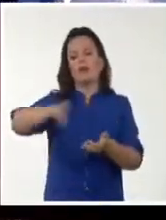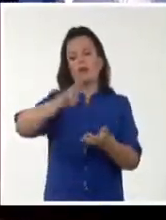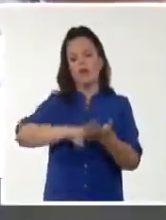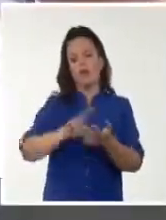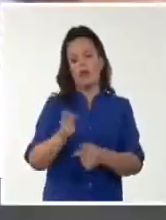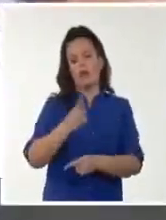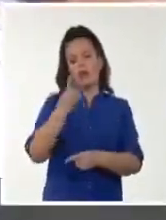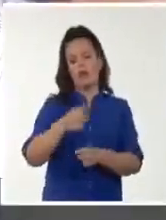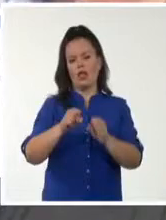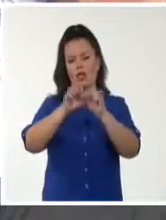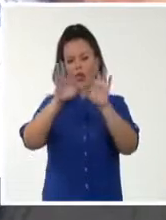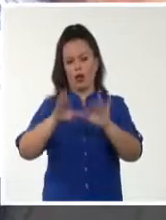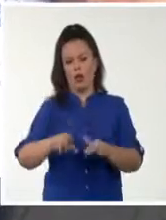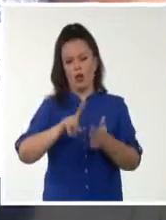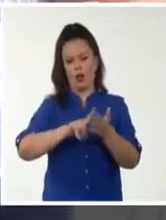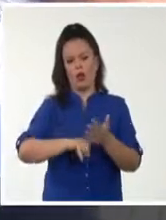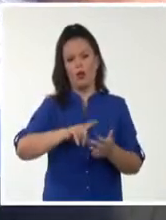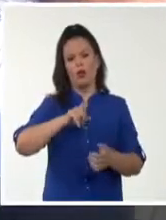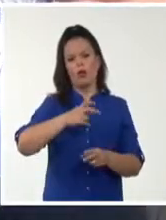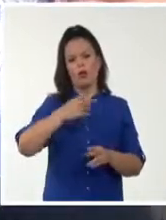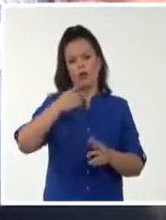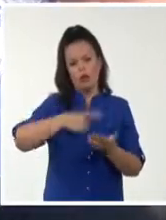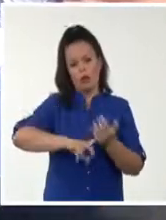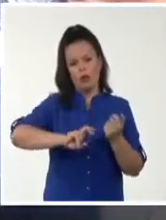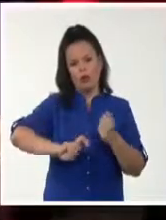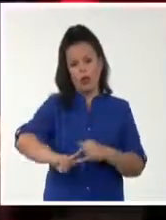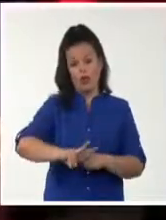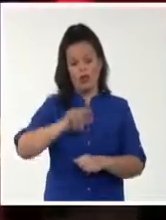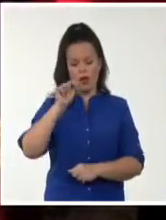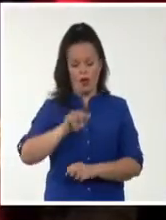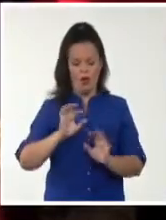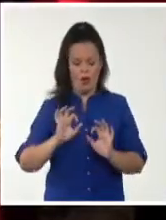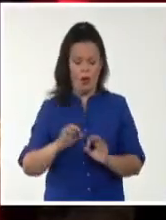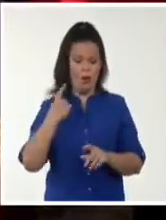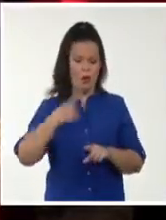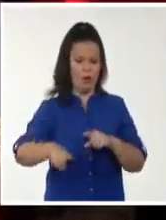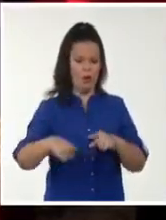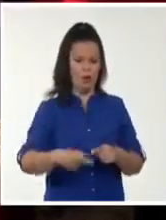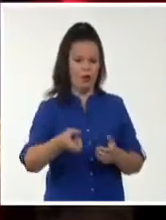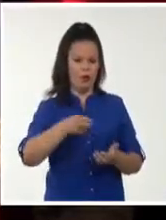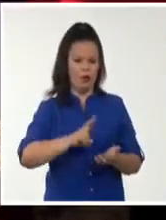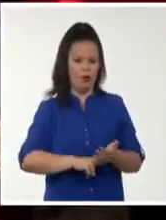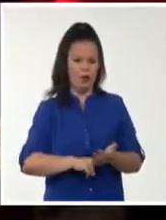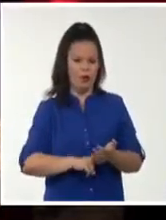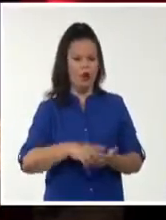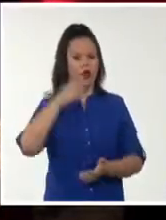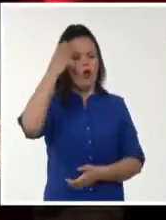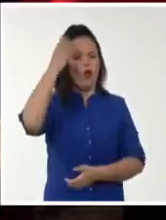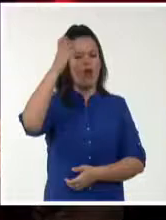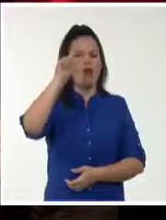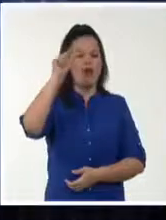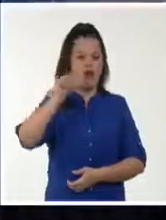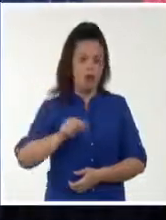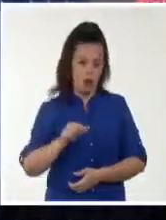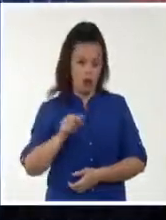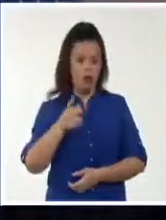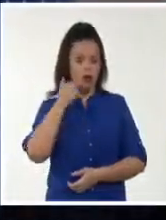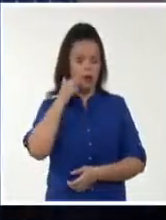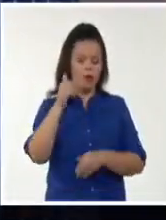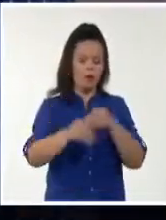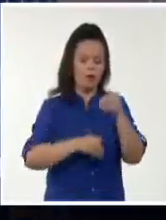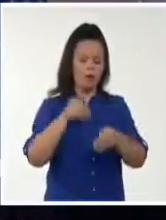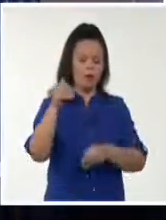del partido en la provincia compañero josé ramón monteagudo ruiz y la también miembro del comité central y gobernadora beatriz johnson urrutia